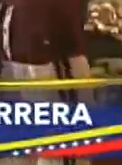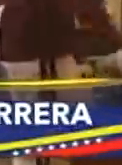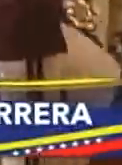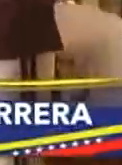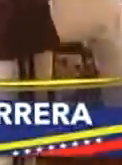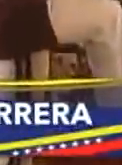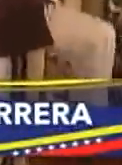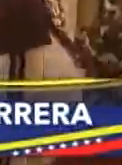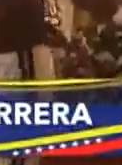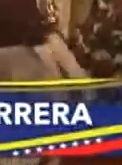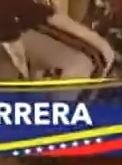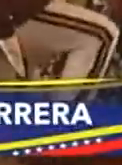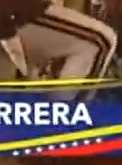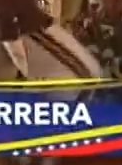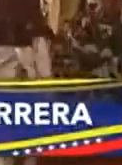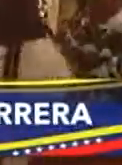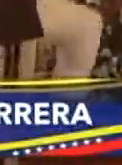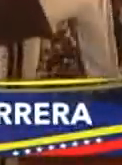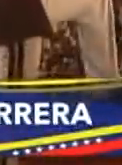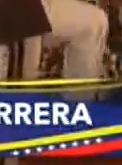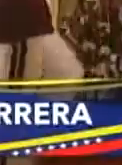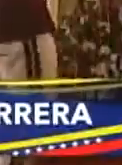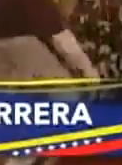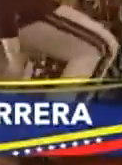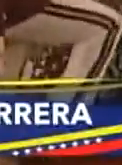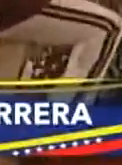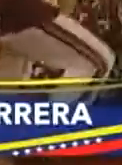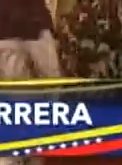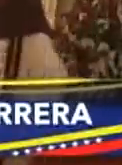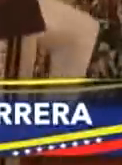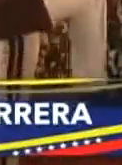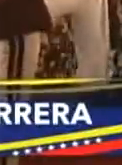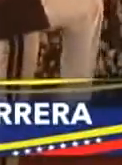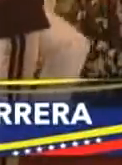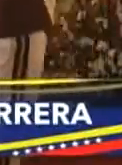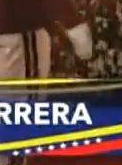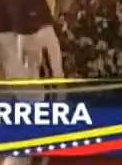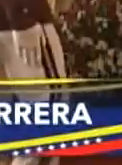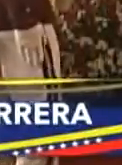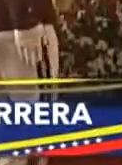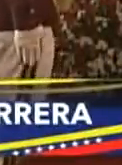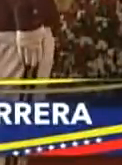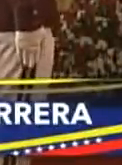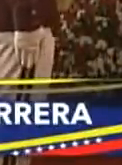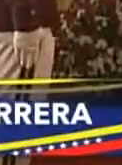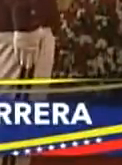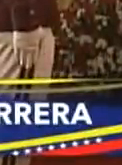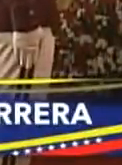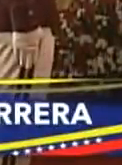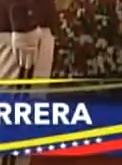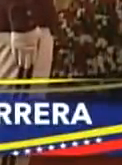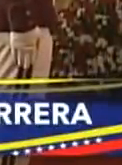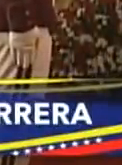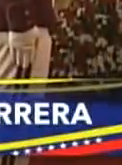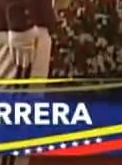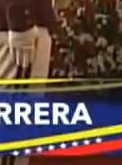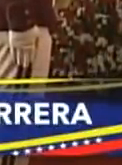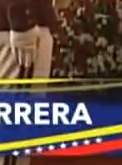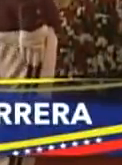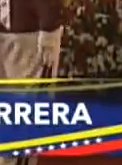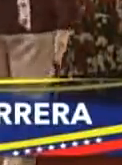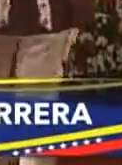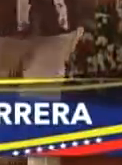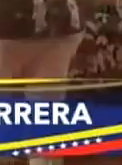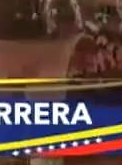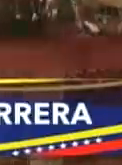obra donde conocerán lo público, lo colectivo, lo íntimo y personal de el profe. No dejen de